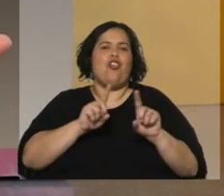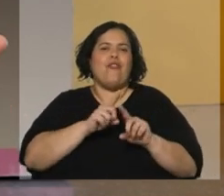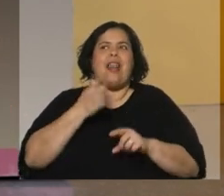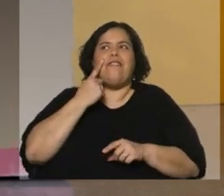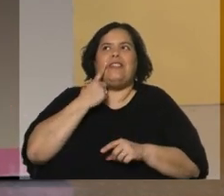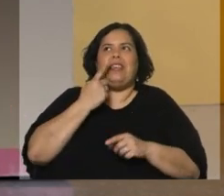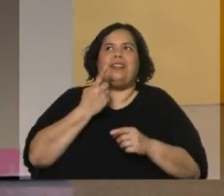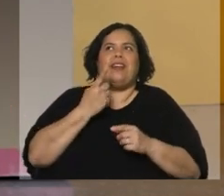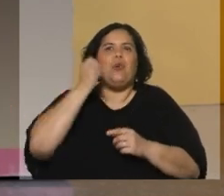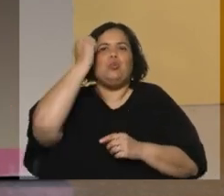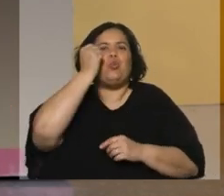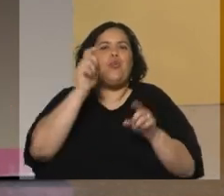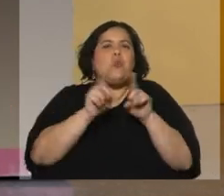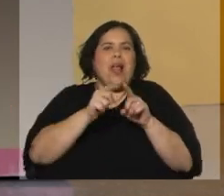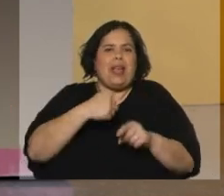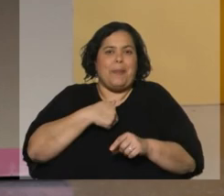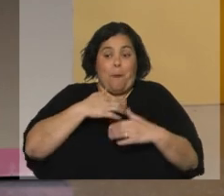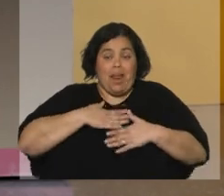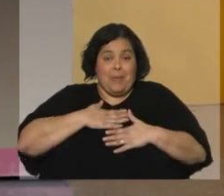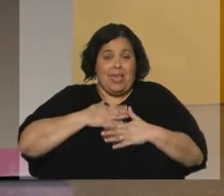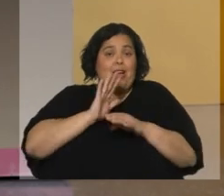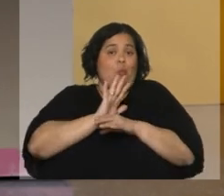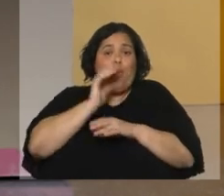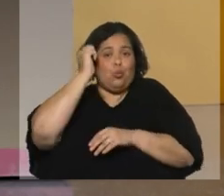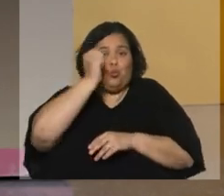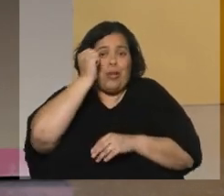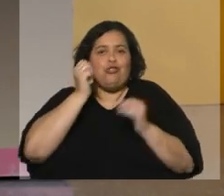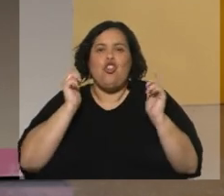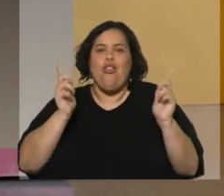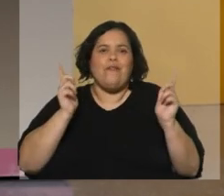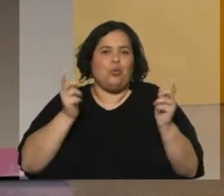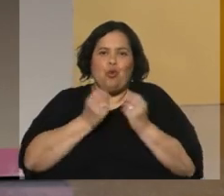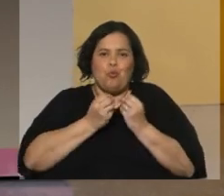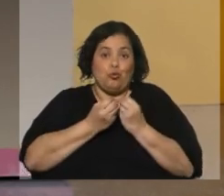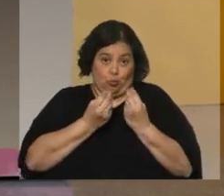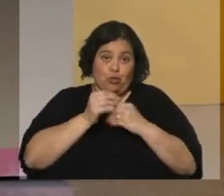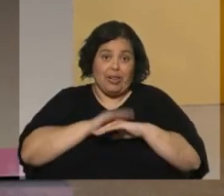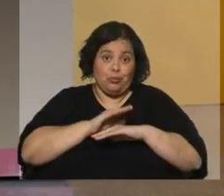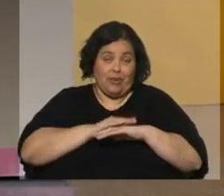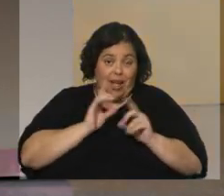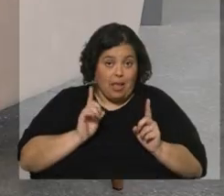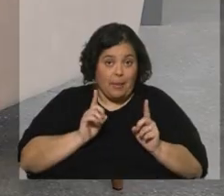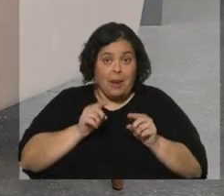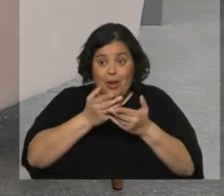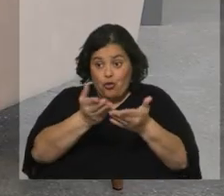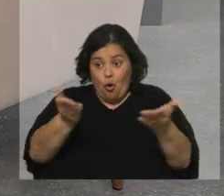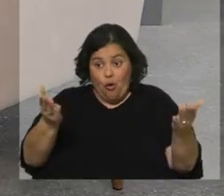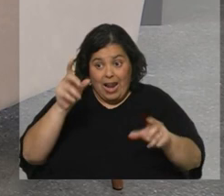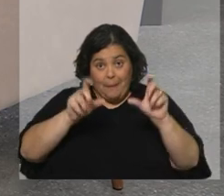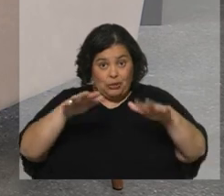mí es un sueño en el que estoy o sea de verdad yo lo estoy disfrutando enormemente con muchísima responsabilidad Pero toda esa gente